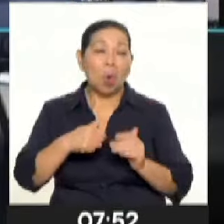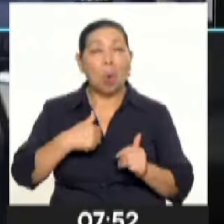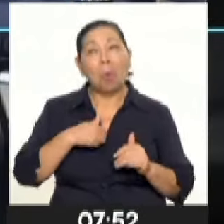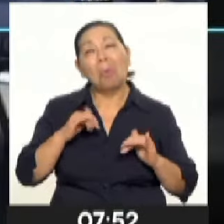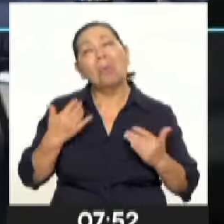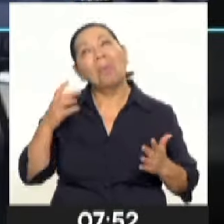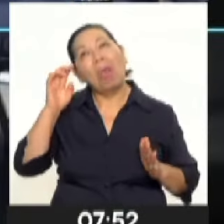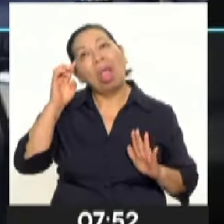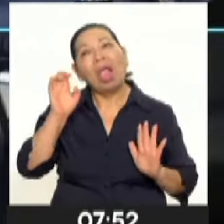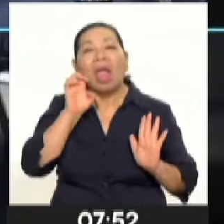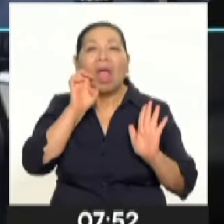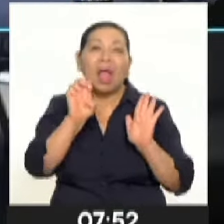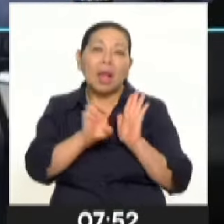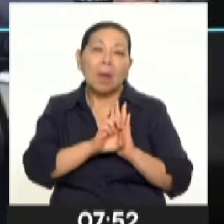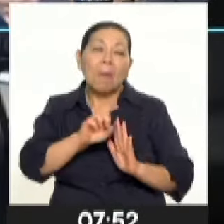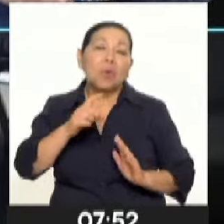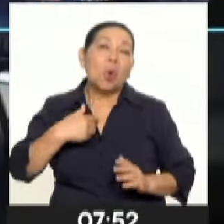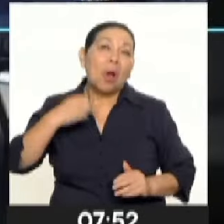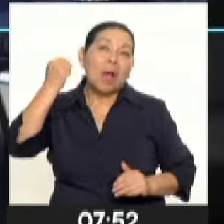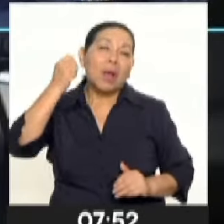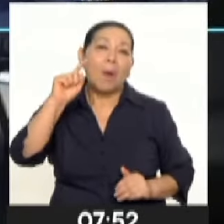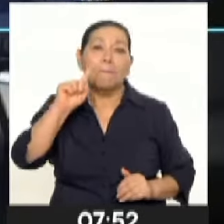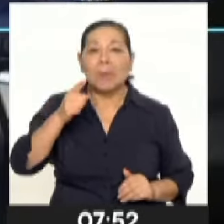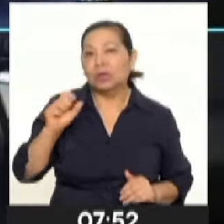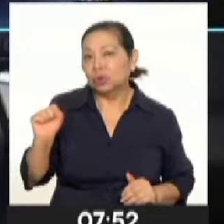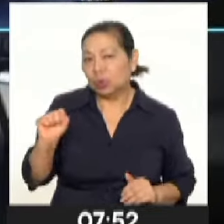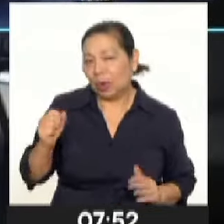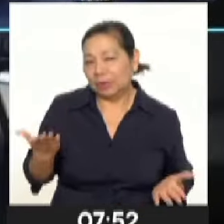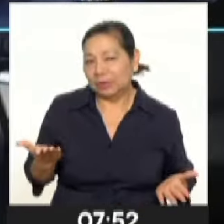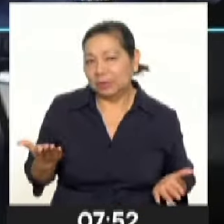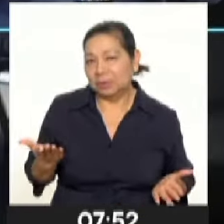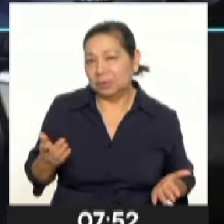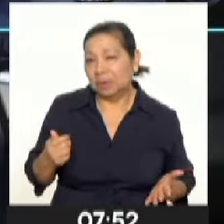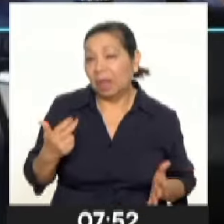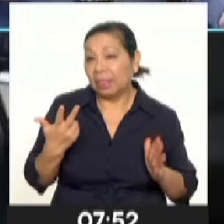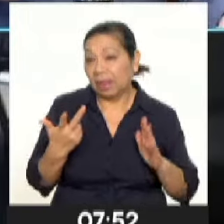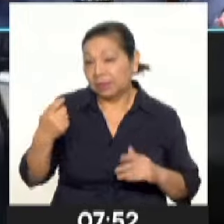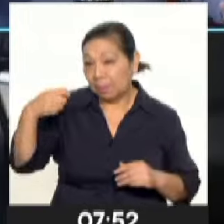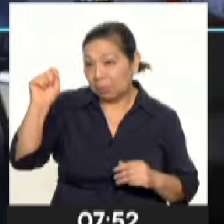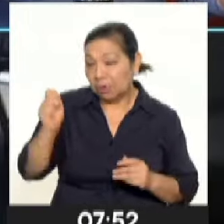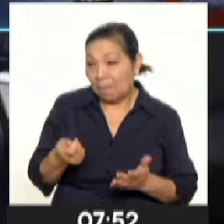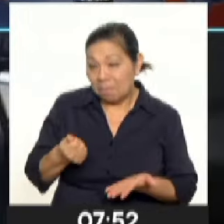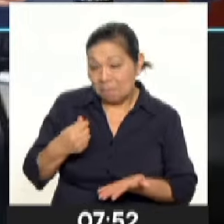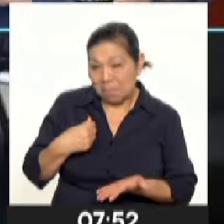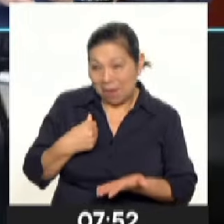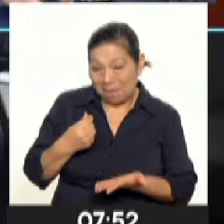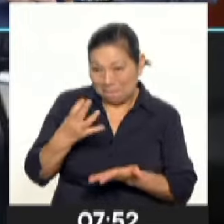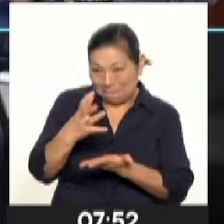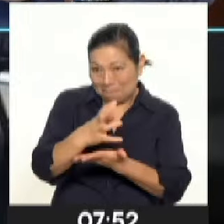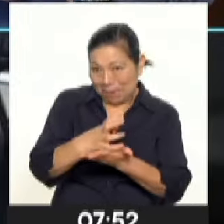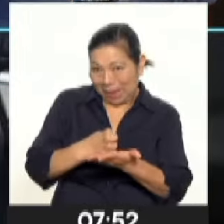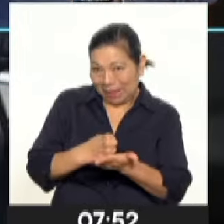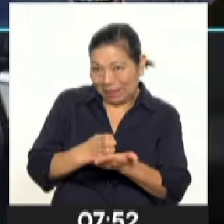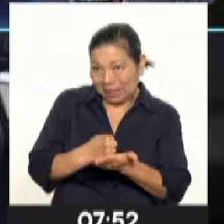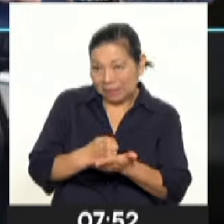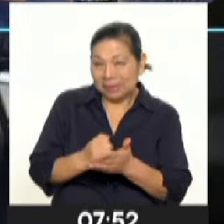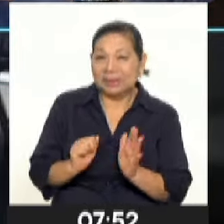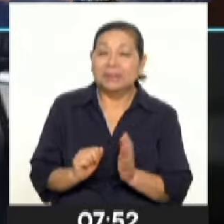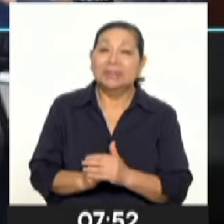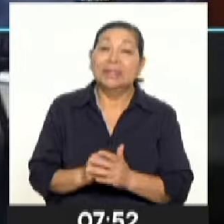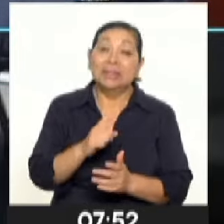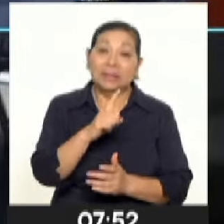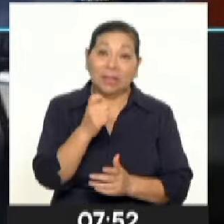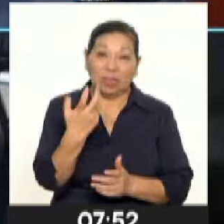sé, 1.000 soles, para hacerlo simple, y aporto el 13% de mi sueldo, o sea, 130